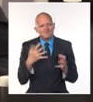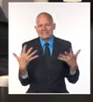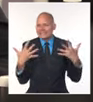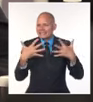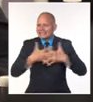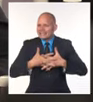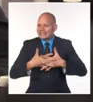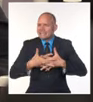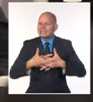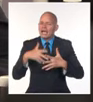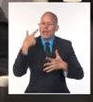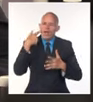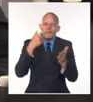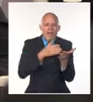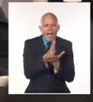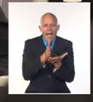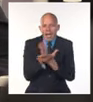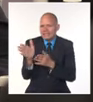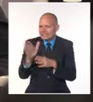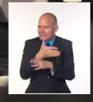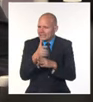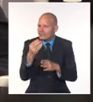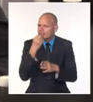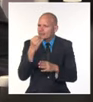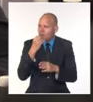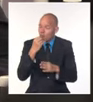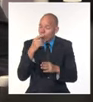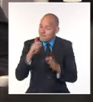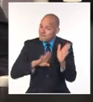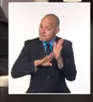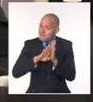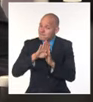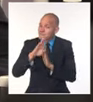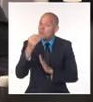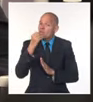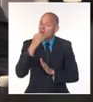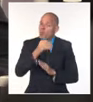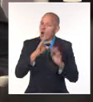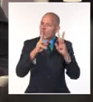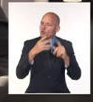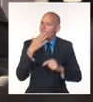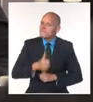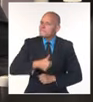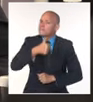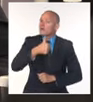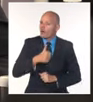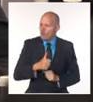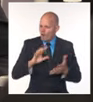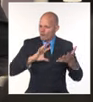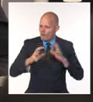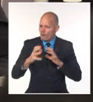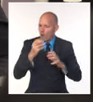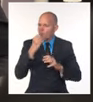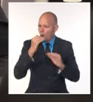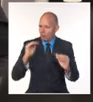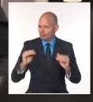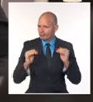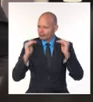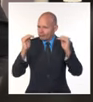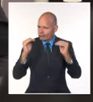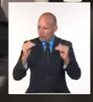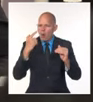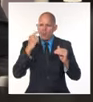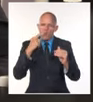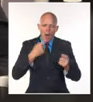nuestros países y avanzar cualitativa y cuantitativamente a niveles superiores en los intercambios comerciales,